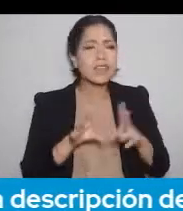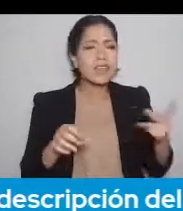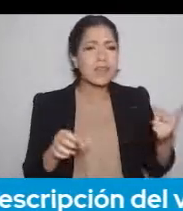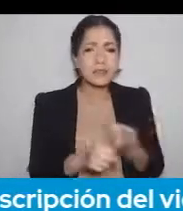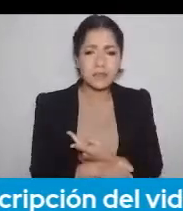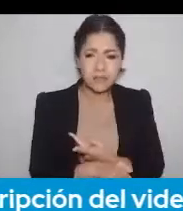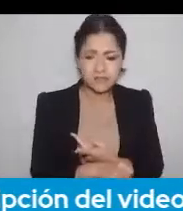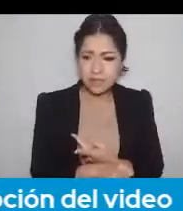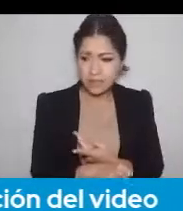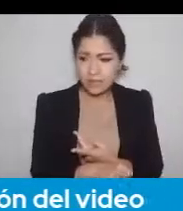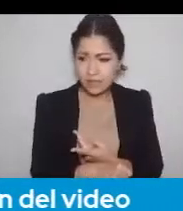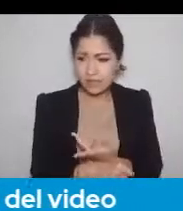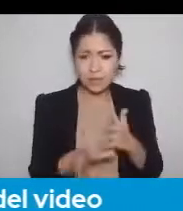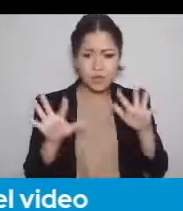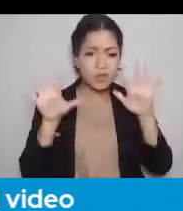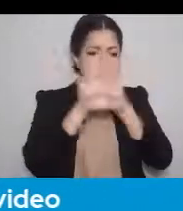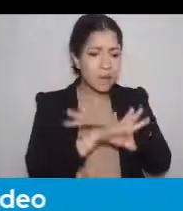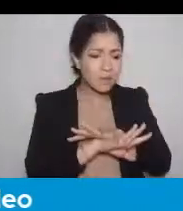¿Te acordarás de mí?